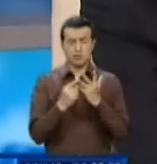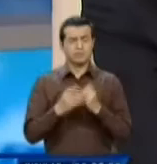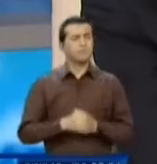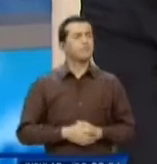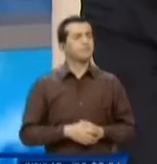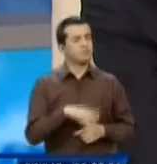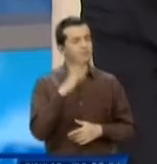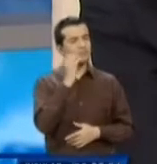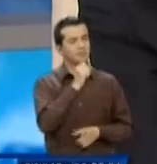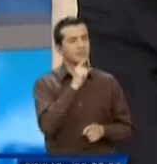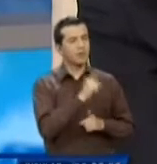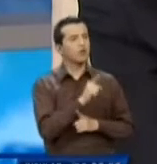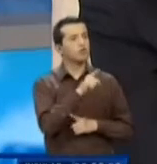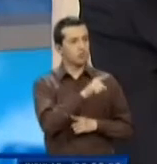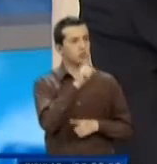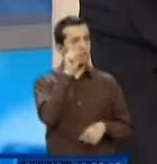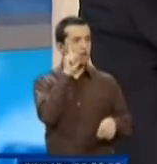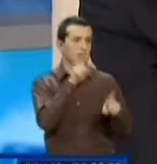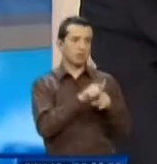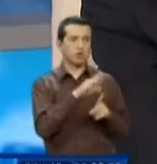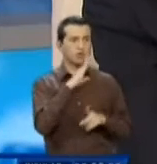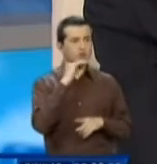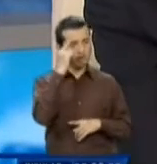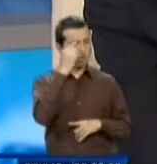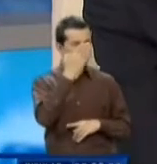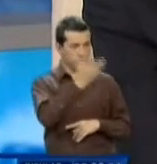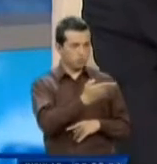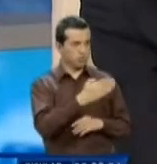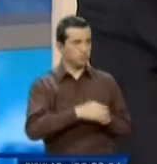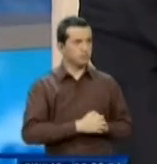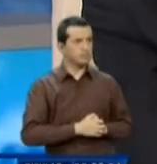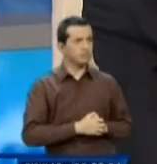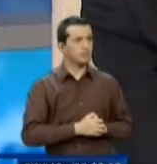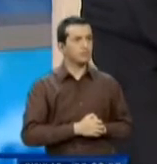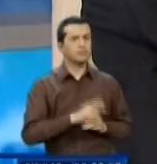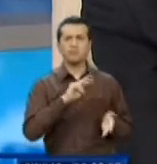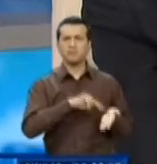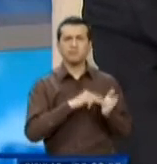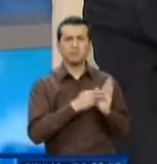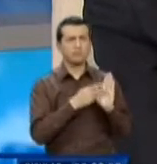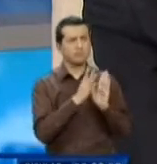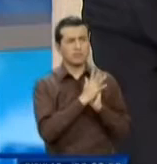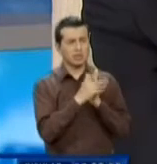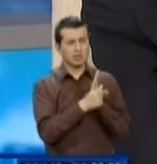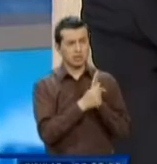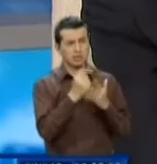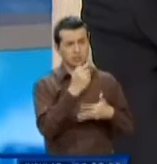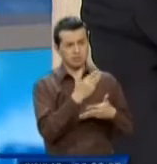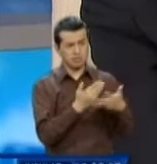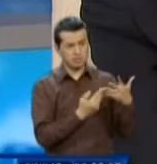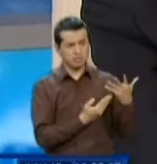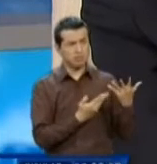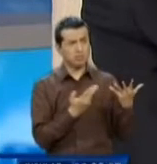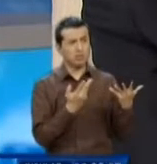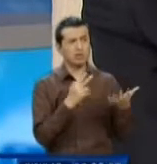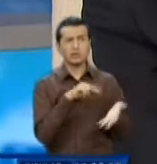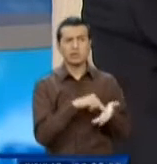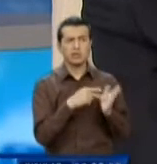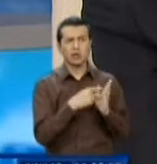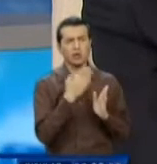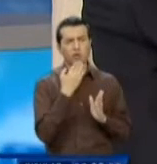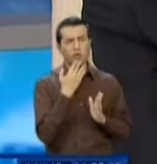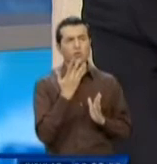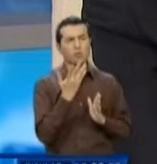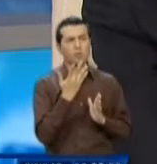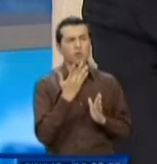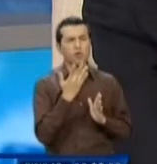tu simpatía con Rafael Correa. ¿Eso hace a este libro y al contenido de este libro una apología